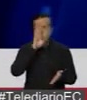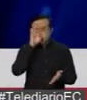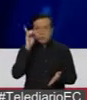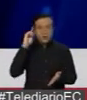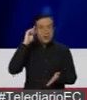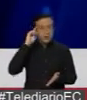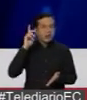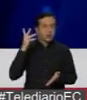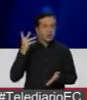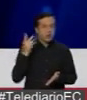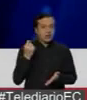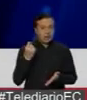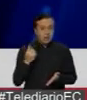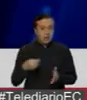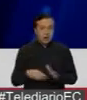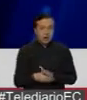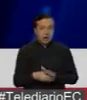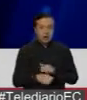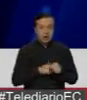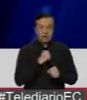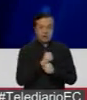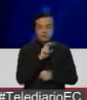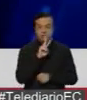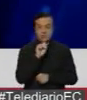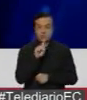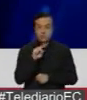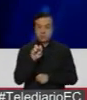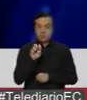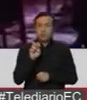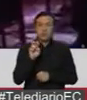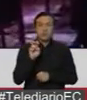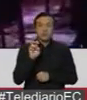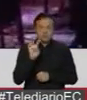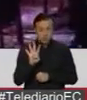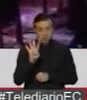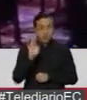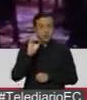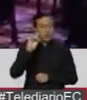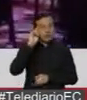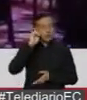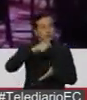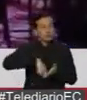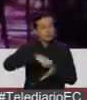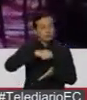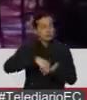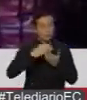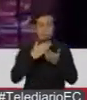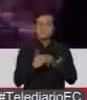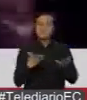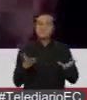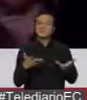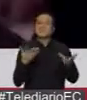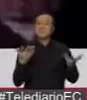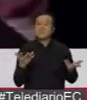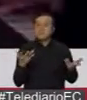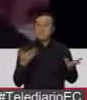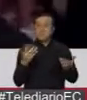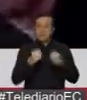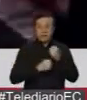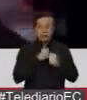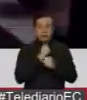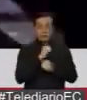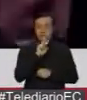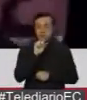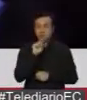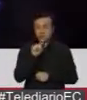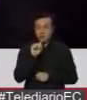contratos con el Estado. En el 2014 un contrato con la gobernación. El contrato al que la ministra Romo se refiere es el realizado en 2014